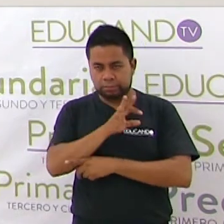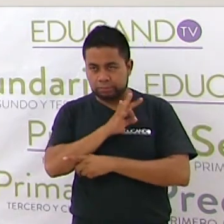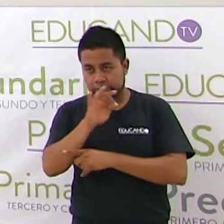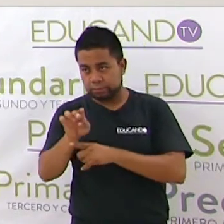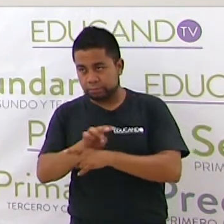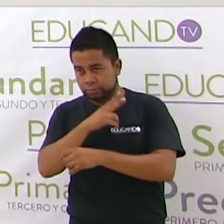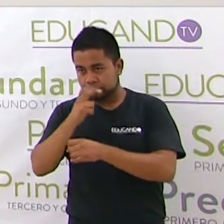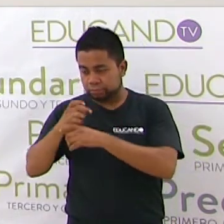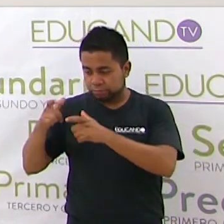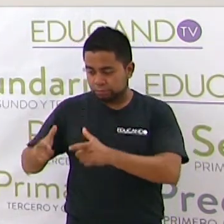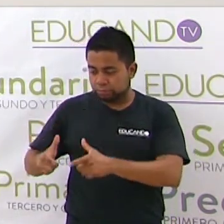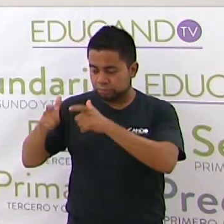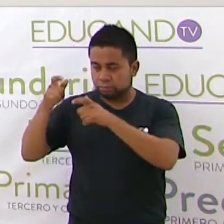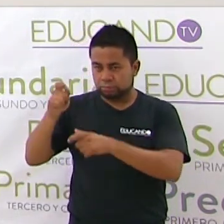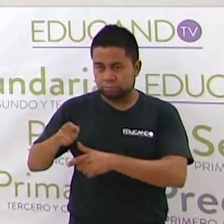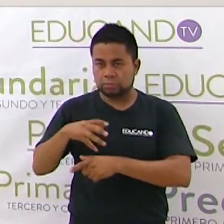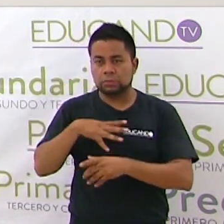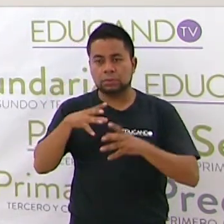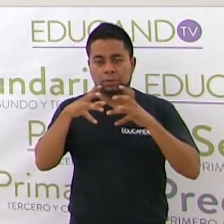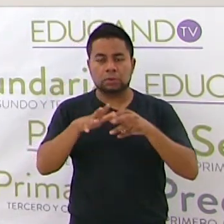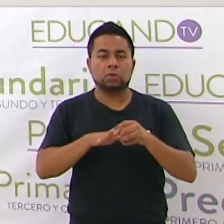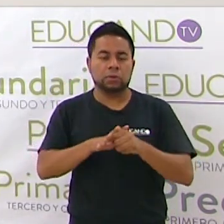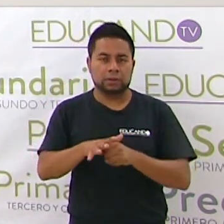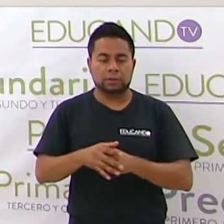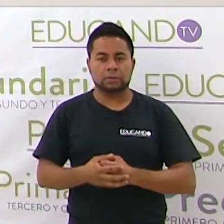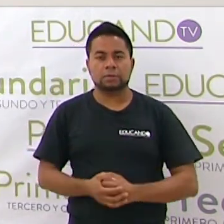con el cilindro. Entonces tenemos acá